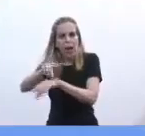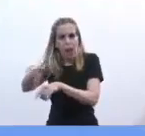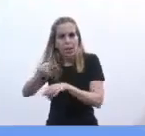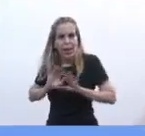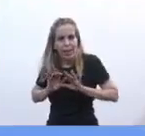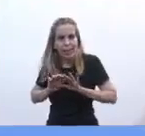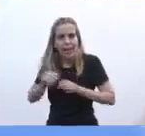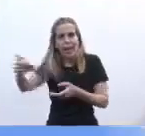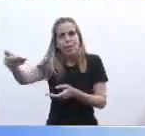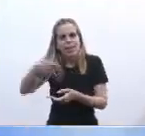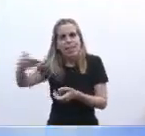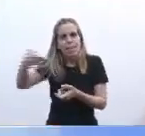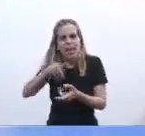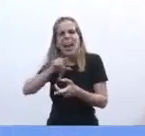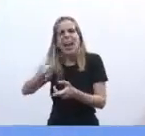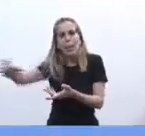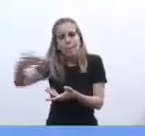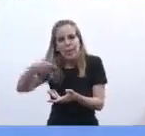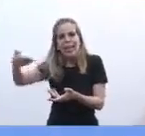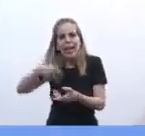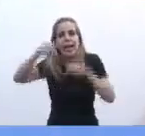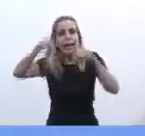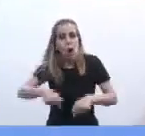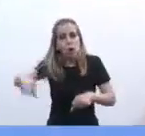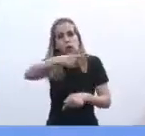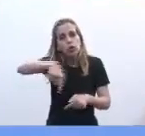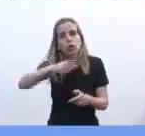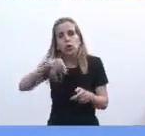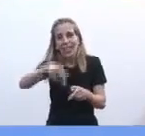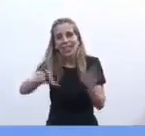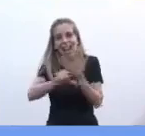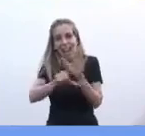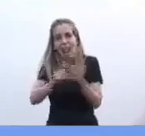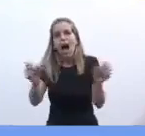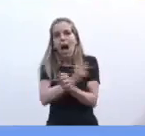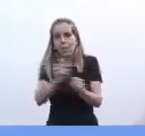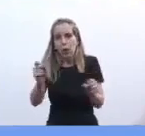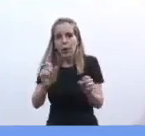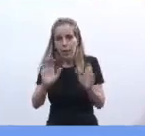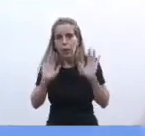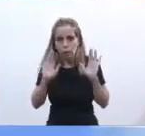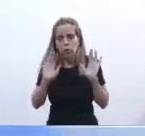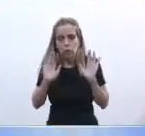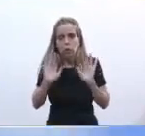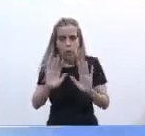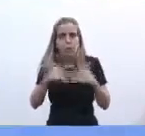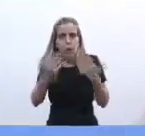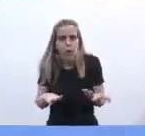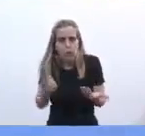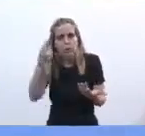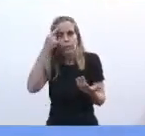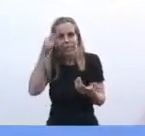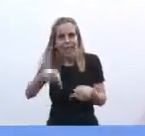nos recreada te oí aprobemos esta ley y que con ello estamos sumando